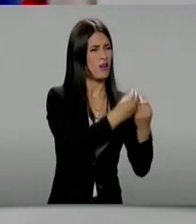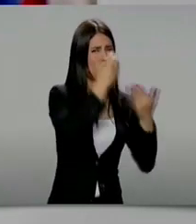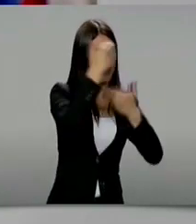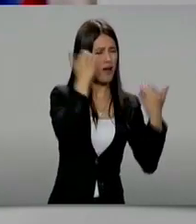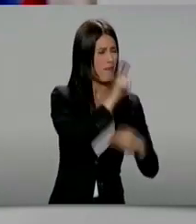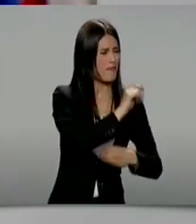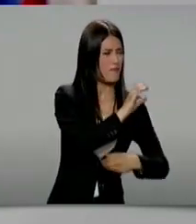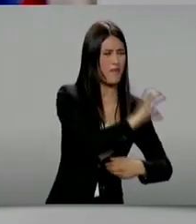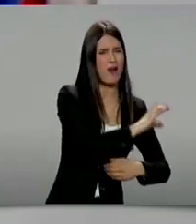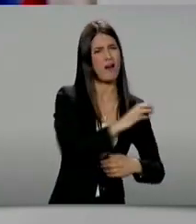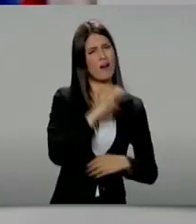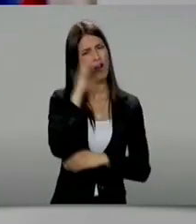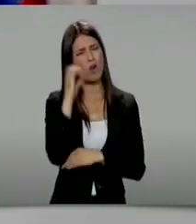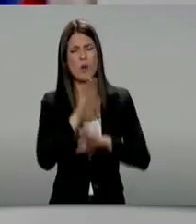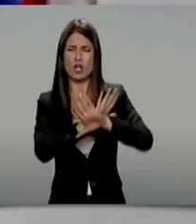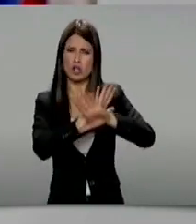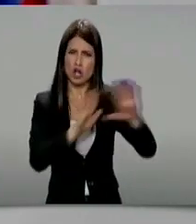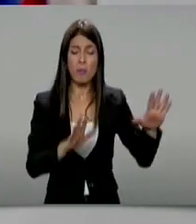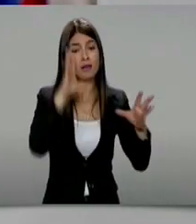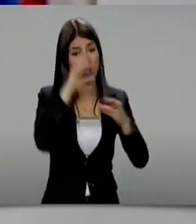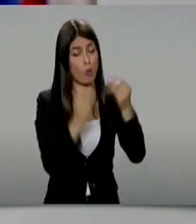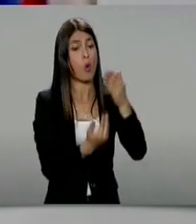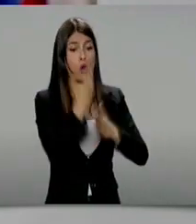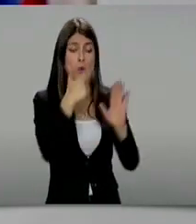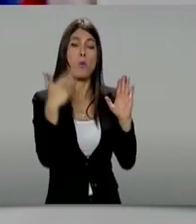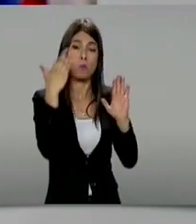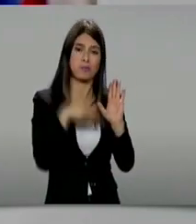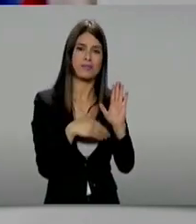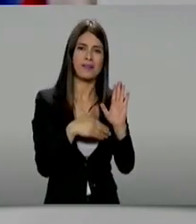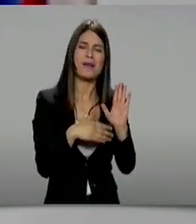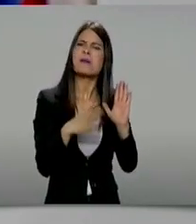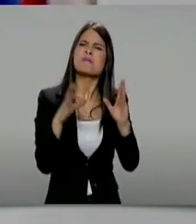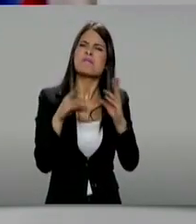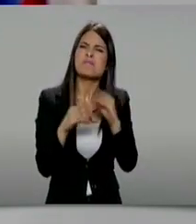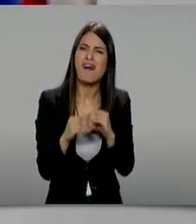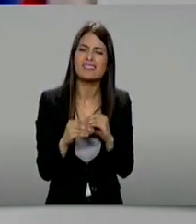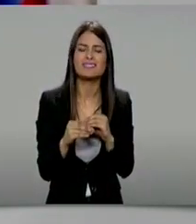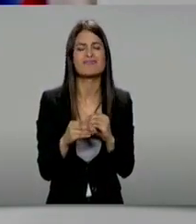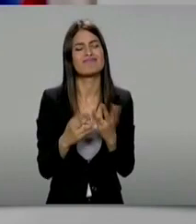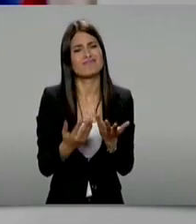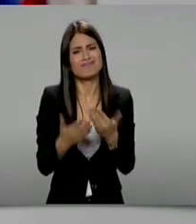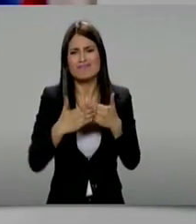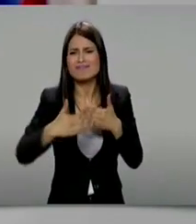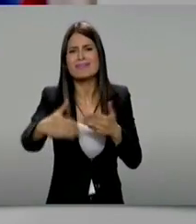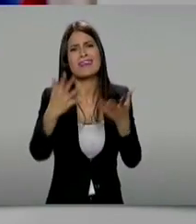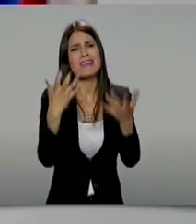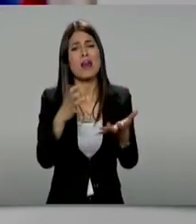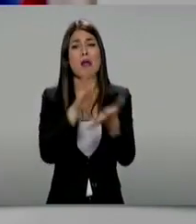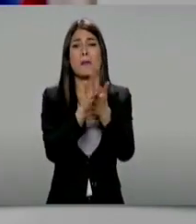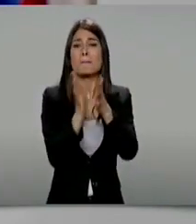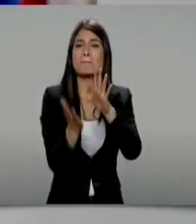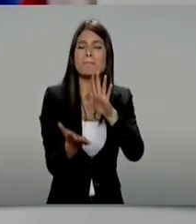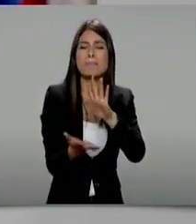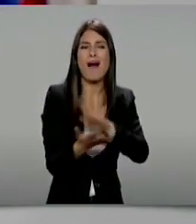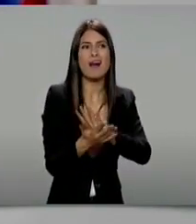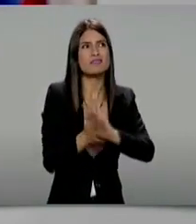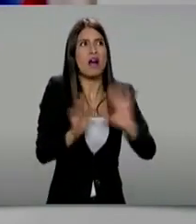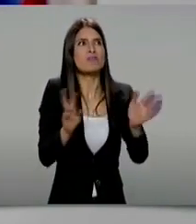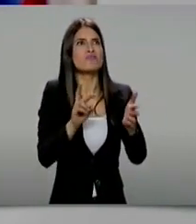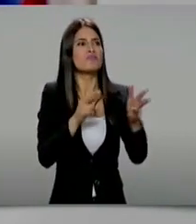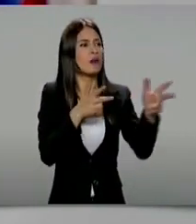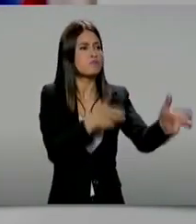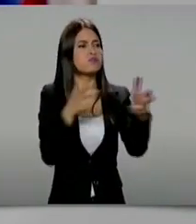paz que construyamos de hoy en adelante sea no solo la paz del Silencio de las armas sino la paz de la